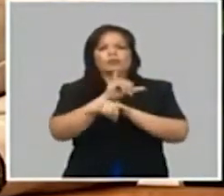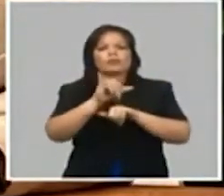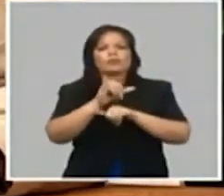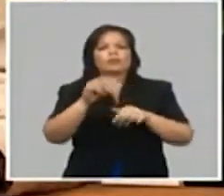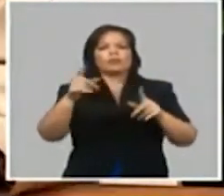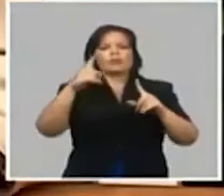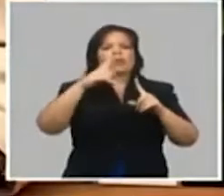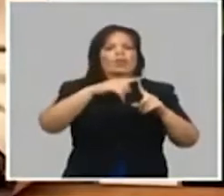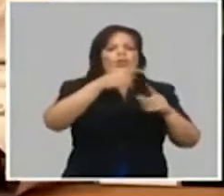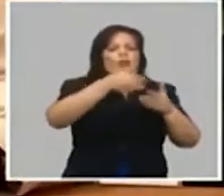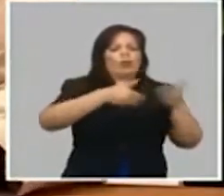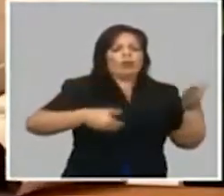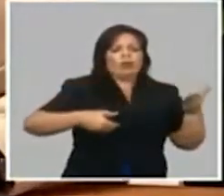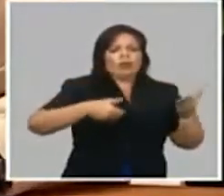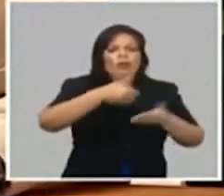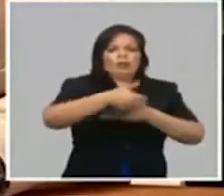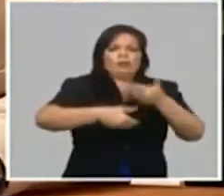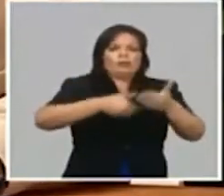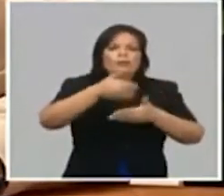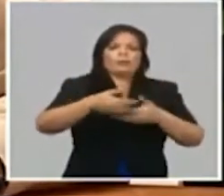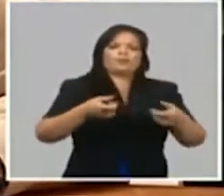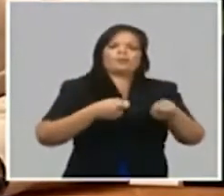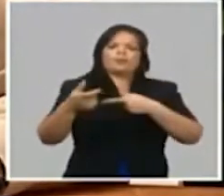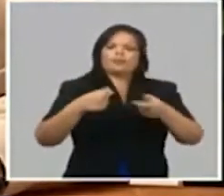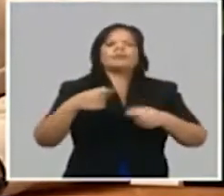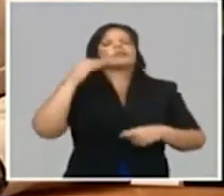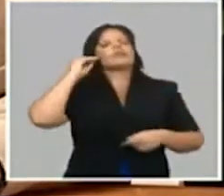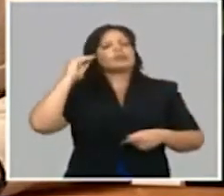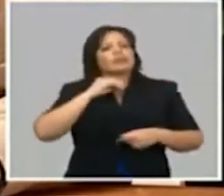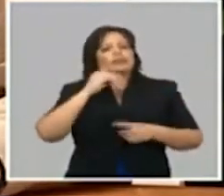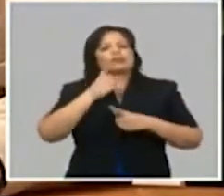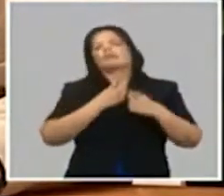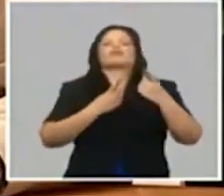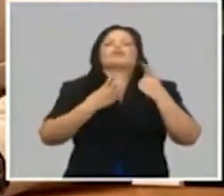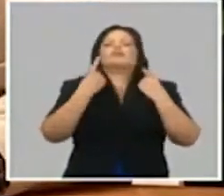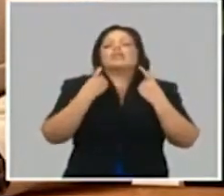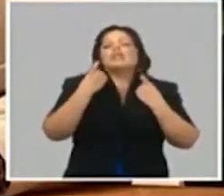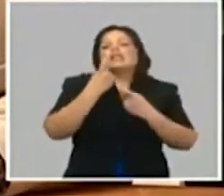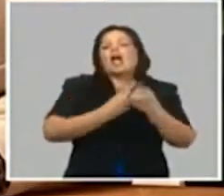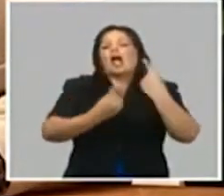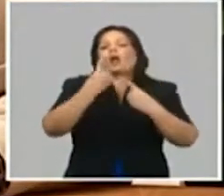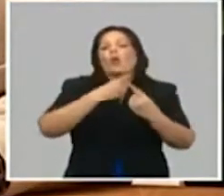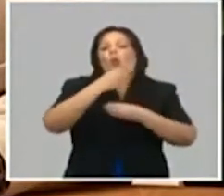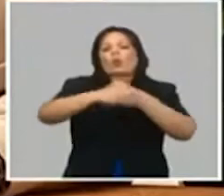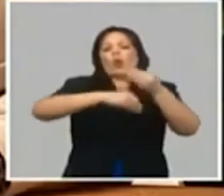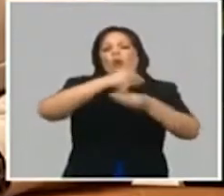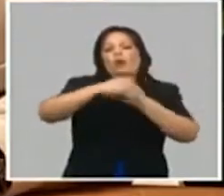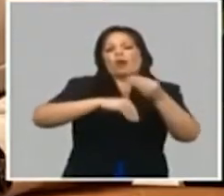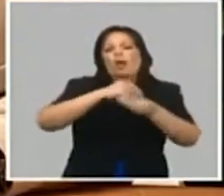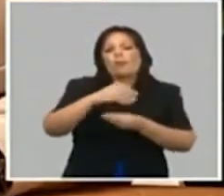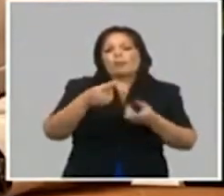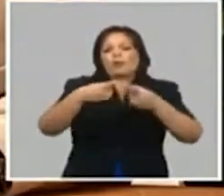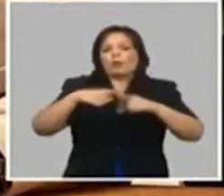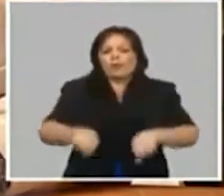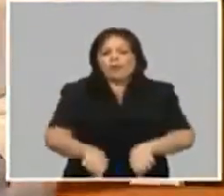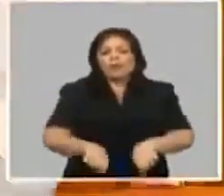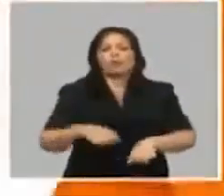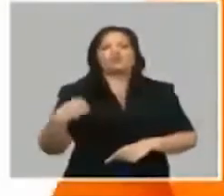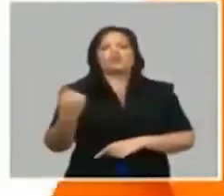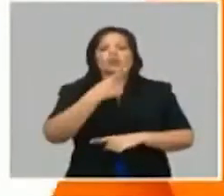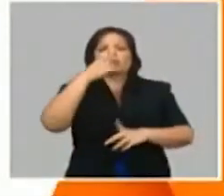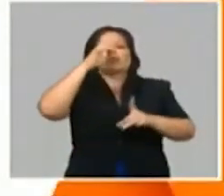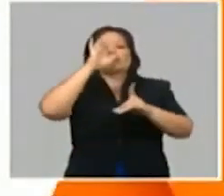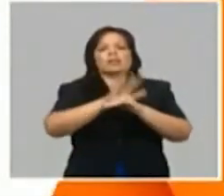comerciales, que sabemos que vamos a tener que hacer algunas ajustes a la normativa aduanera, pero ya estamos trabajando en eso